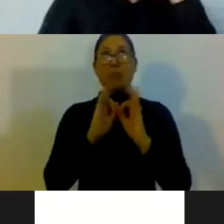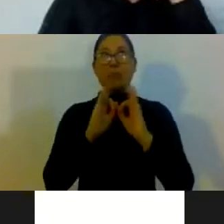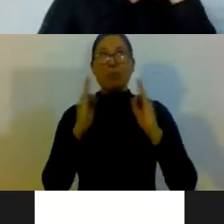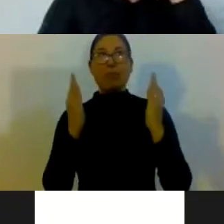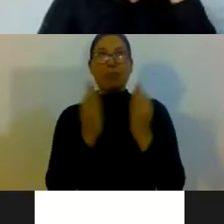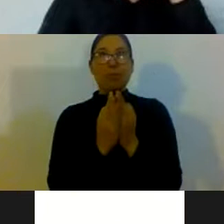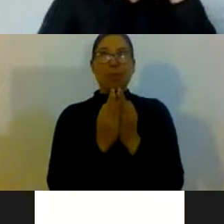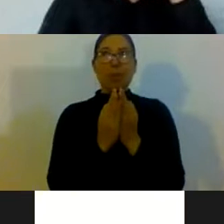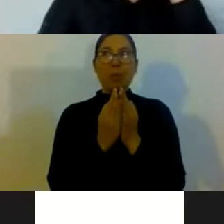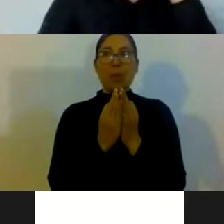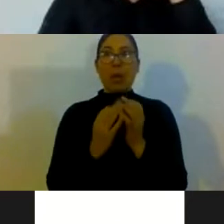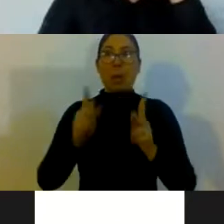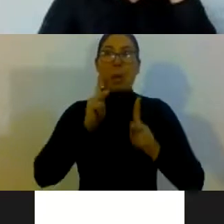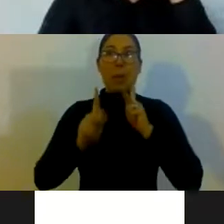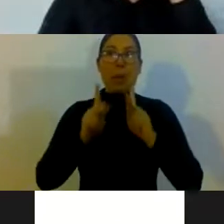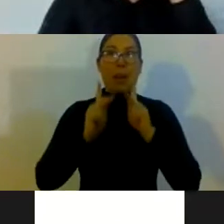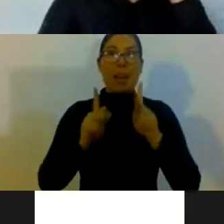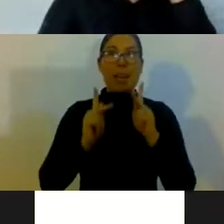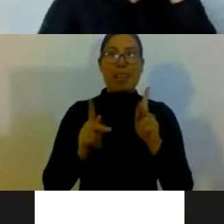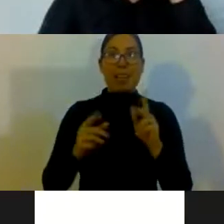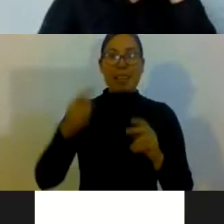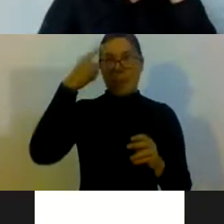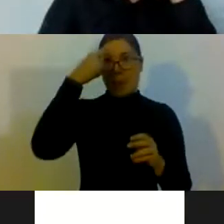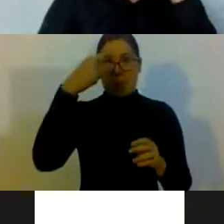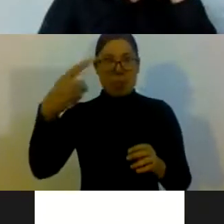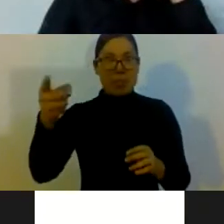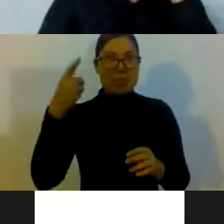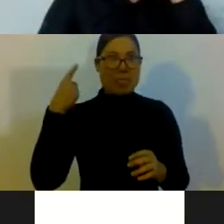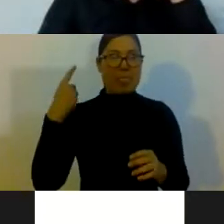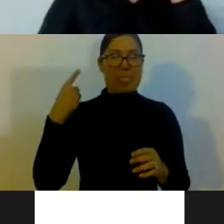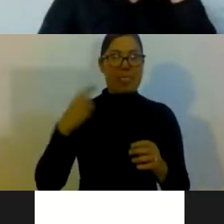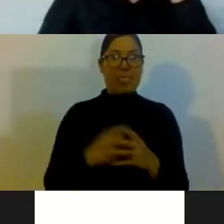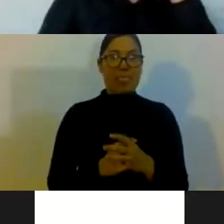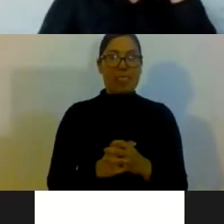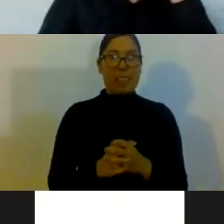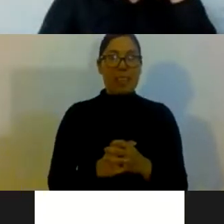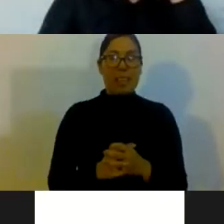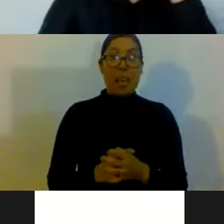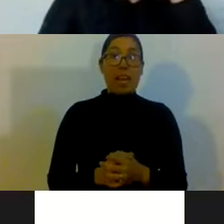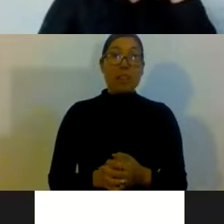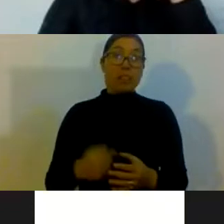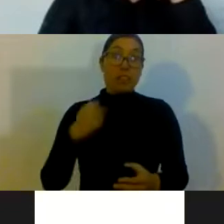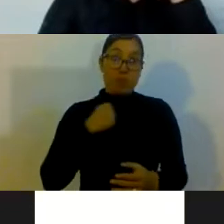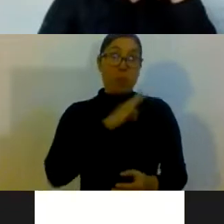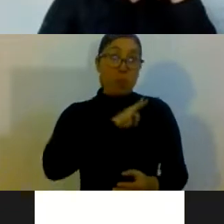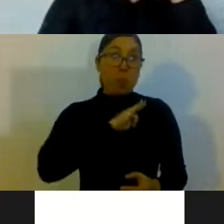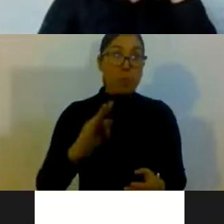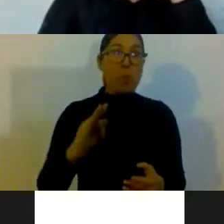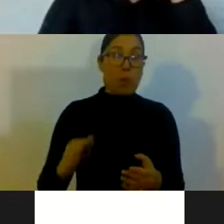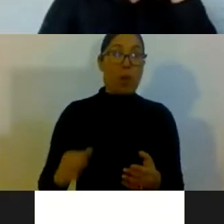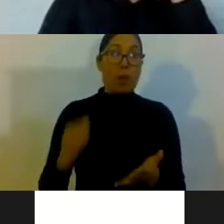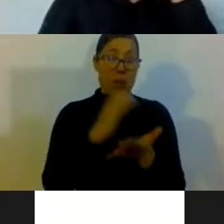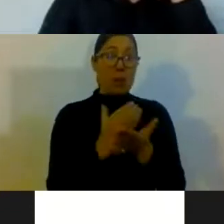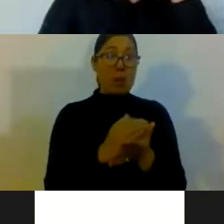y el libro se me hace así súper esencial para poder trabajarlo en dado caso de que se llegue a presentar una situación similar.